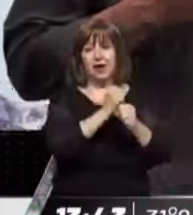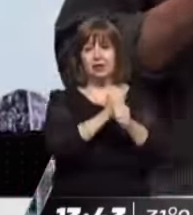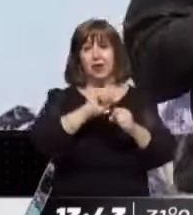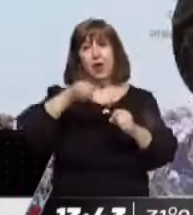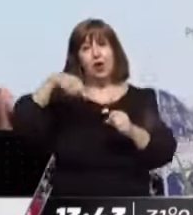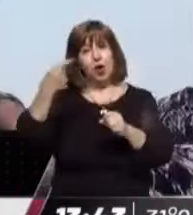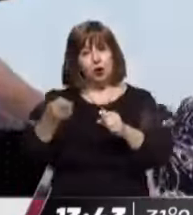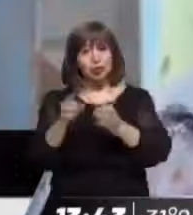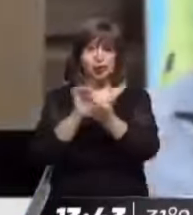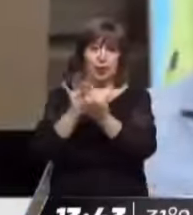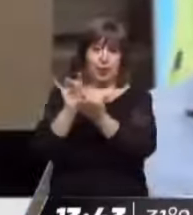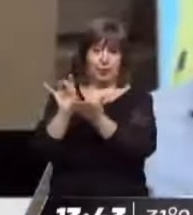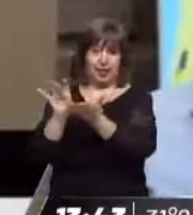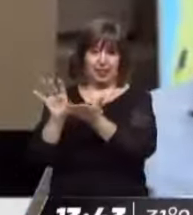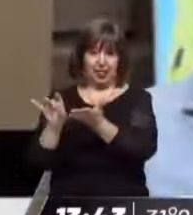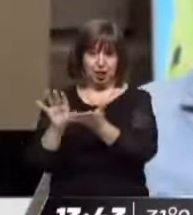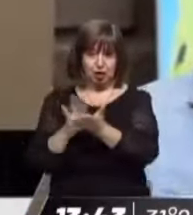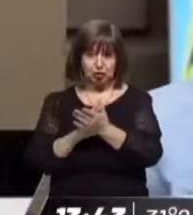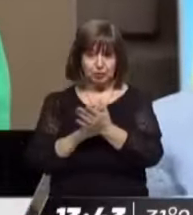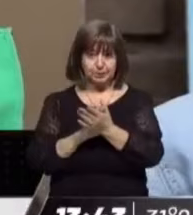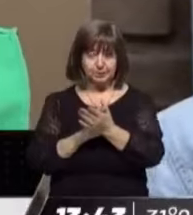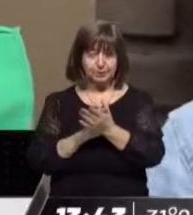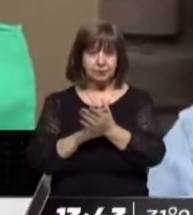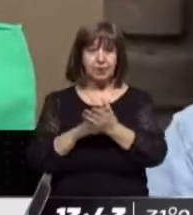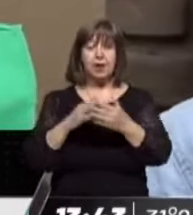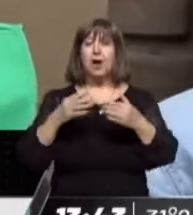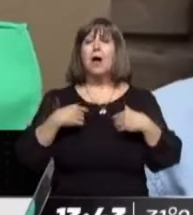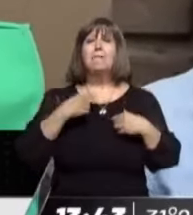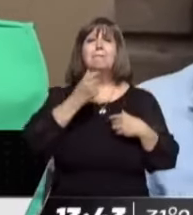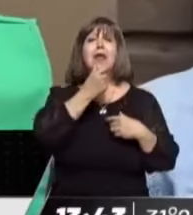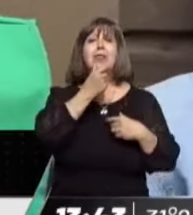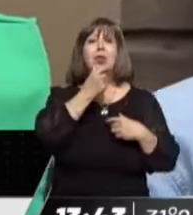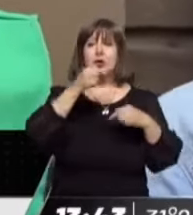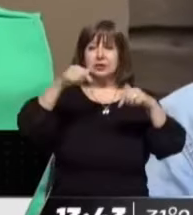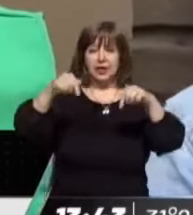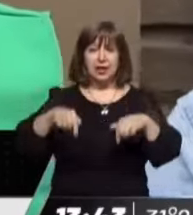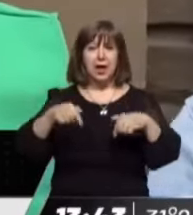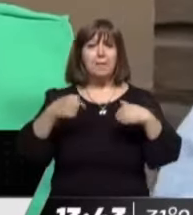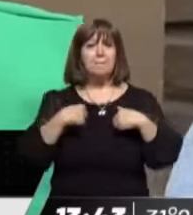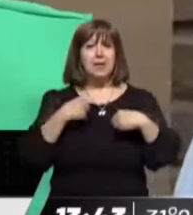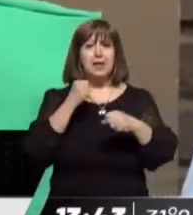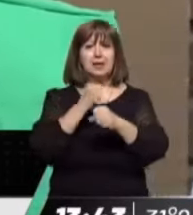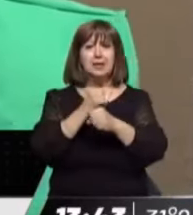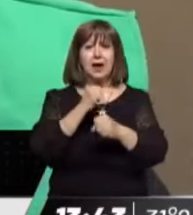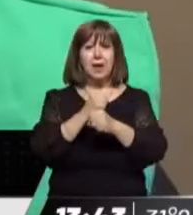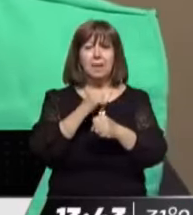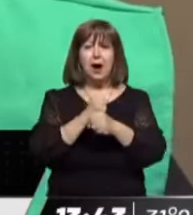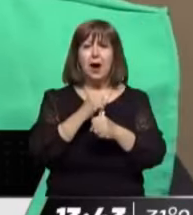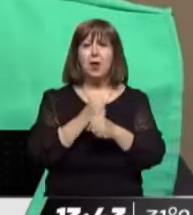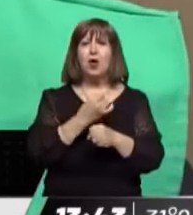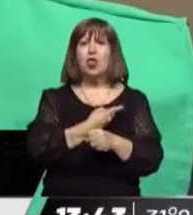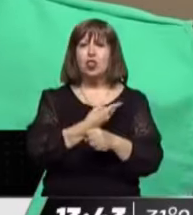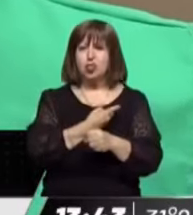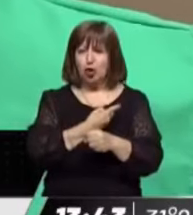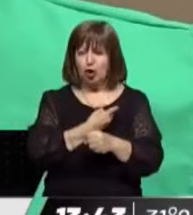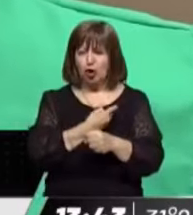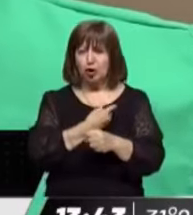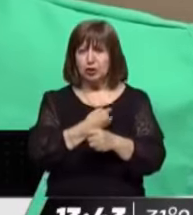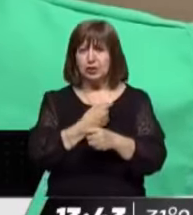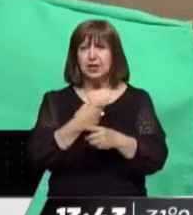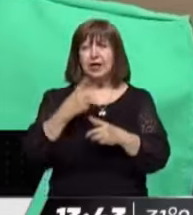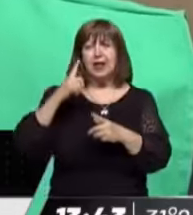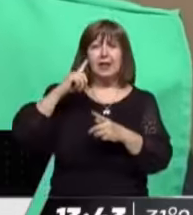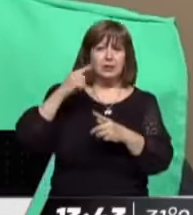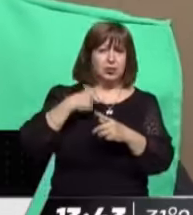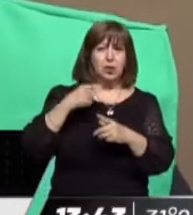Mendoza nuestro trabajo básicamente es un trabajo que está situado en los lugares más prof y remotos de la ruralidad de